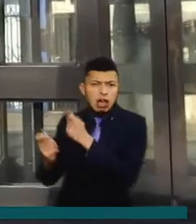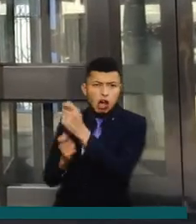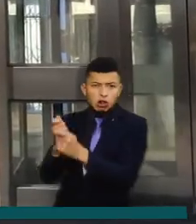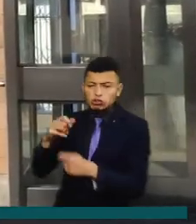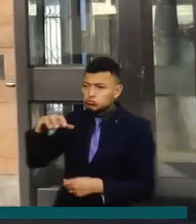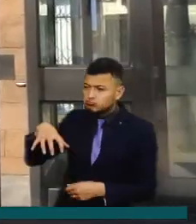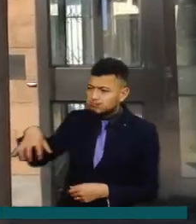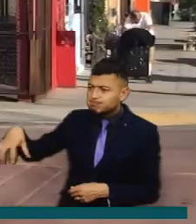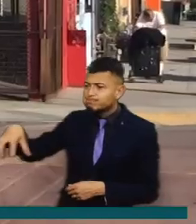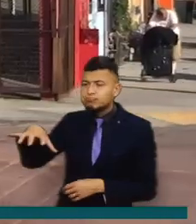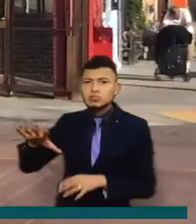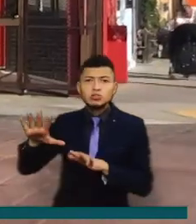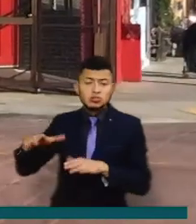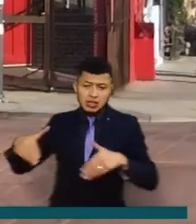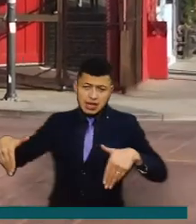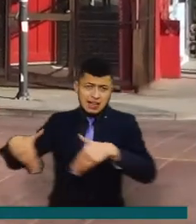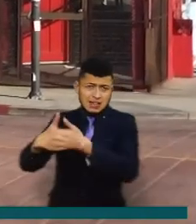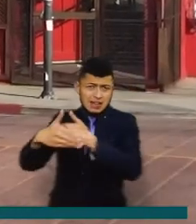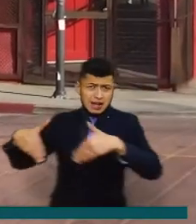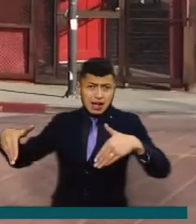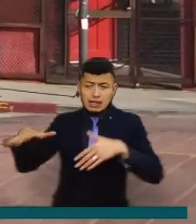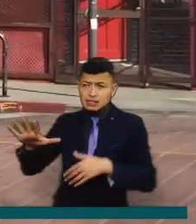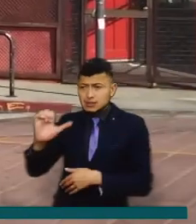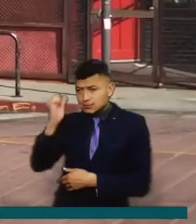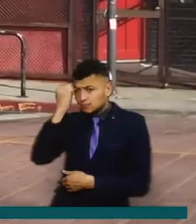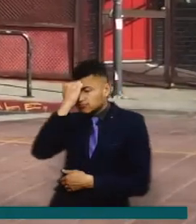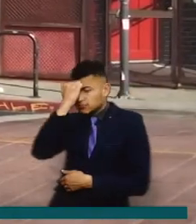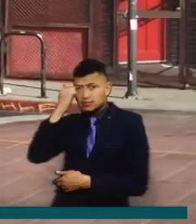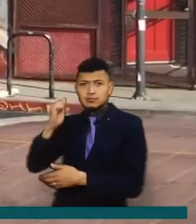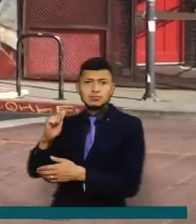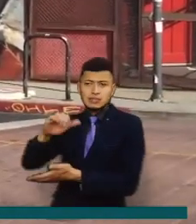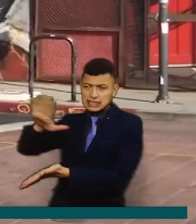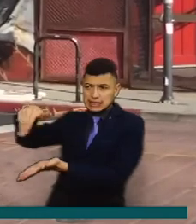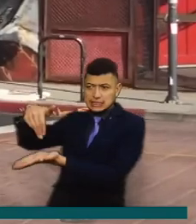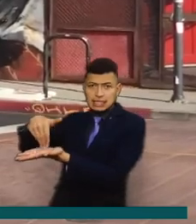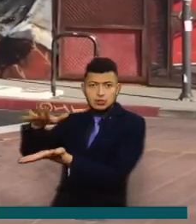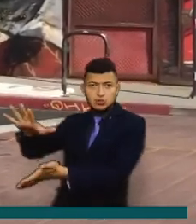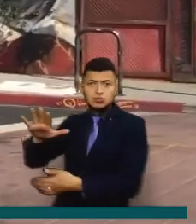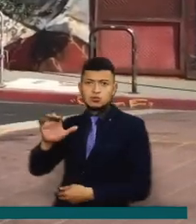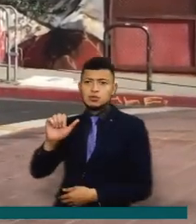emblema de esa calle que llega al corazón del centro de Los Ángeles.